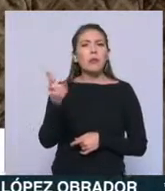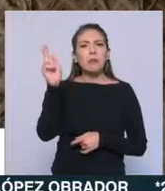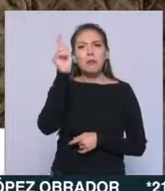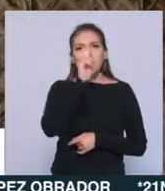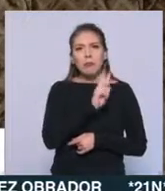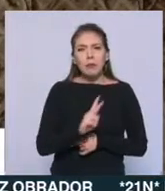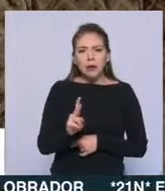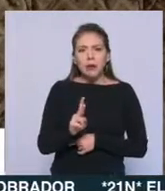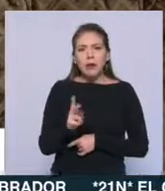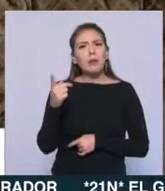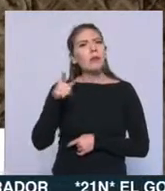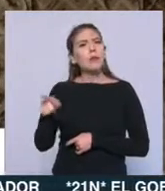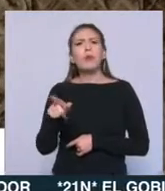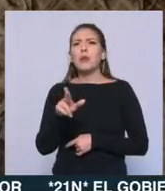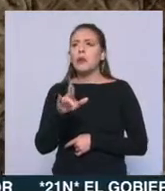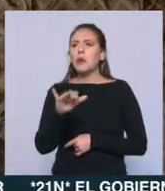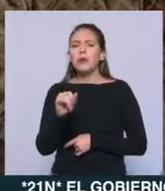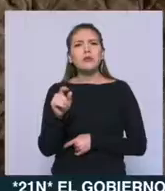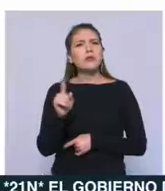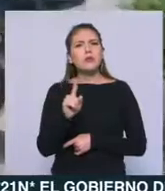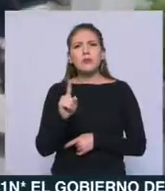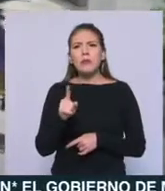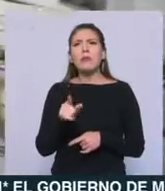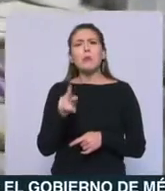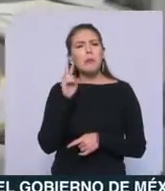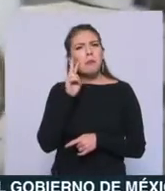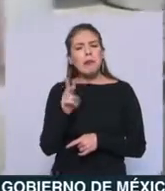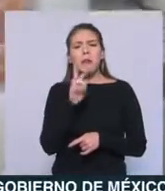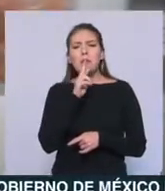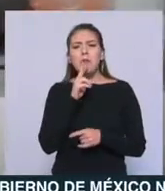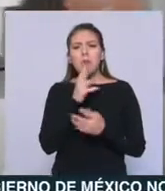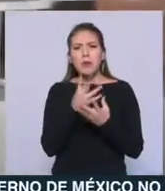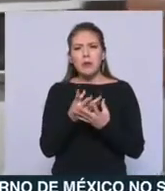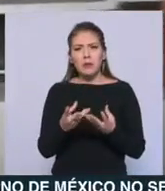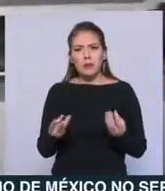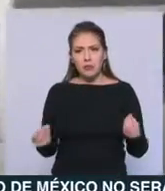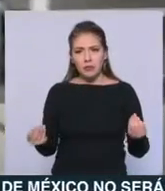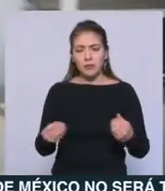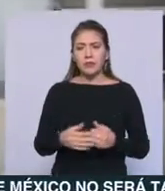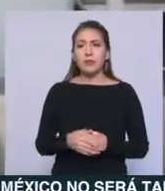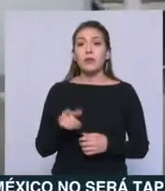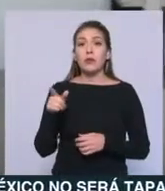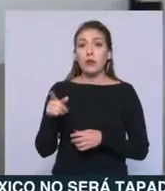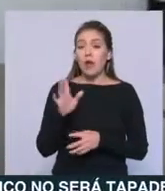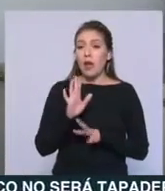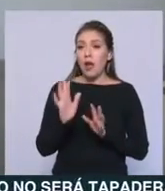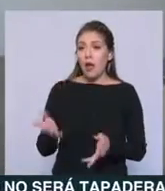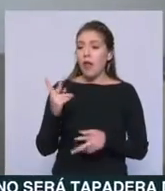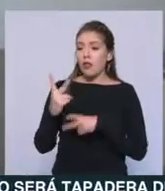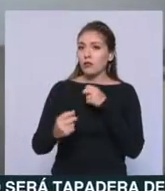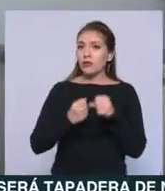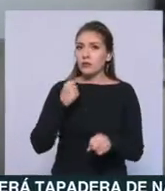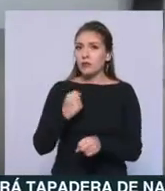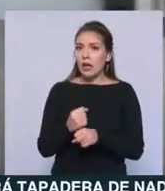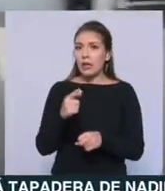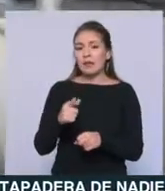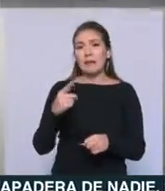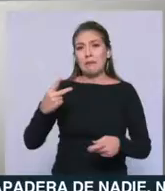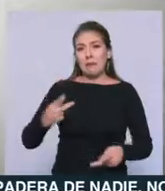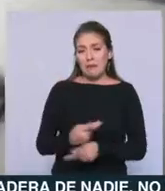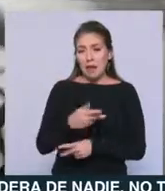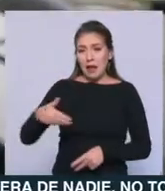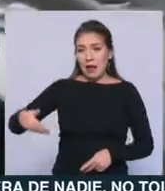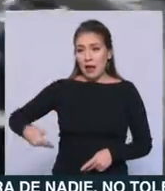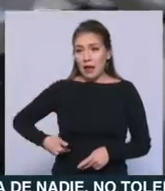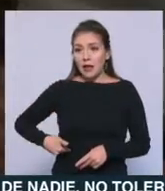sido diferente porque sí se ha visto mucha mejoría. A 2 años de su accidente, Luis es un niño alegre que le gusta jugar y soñar